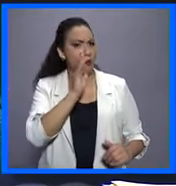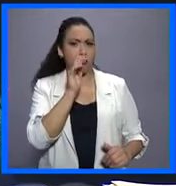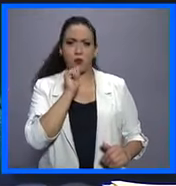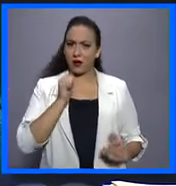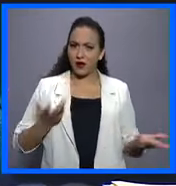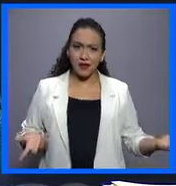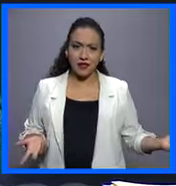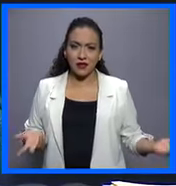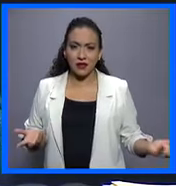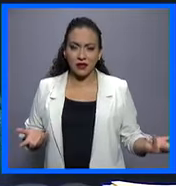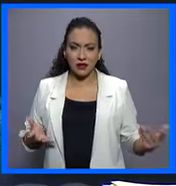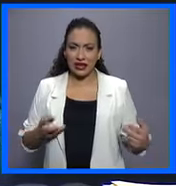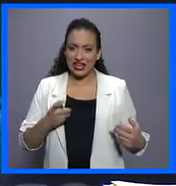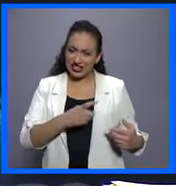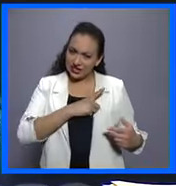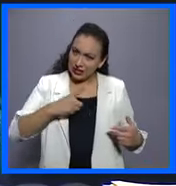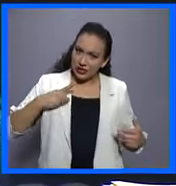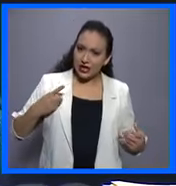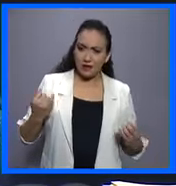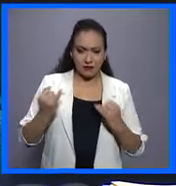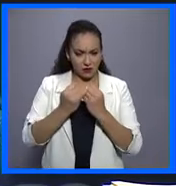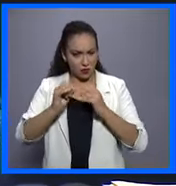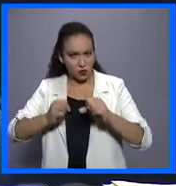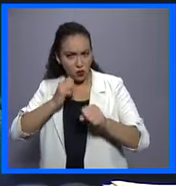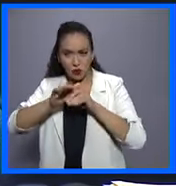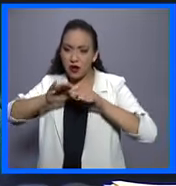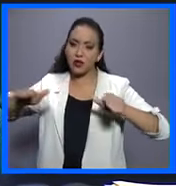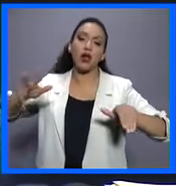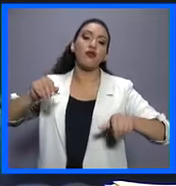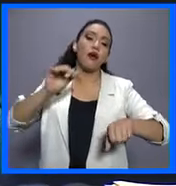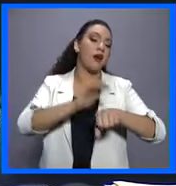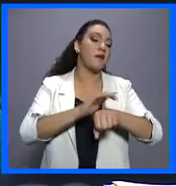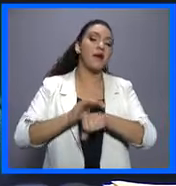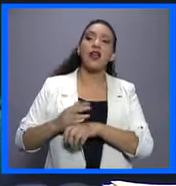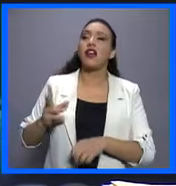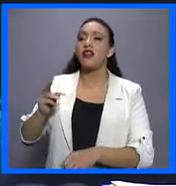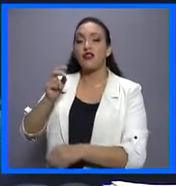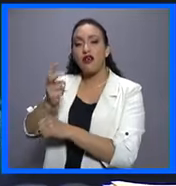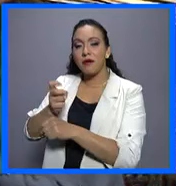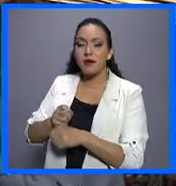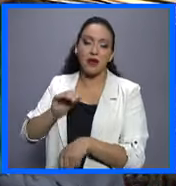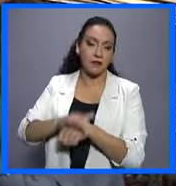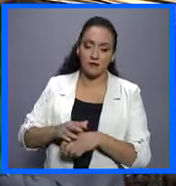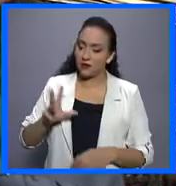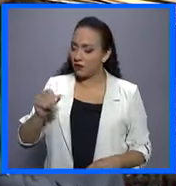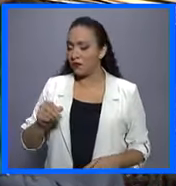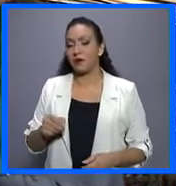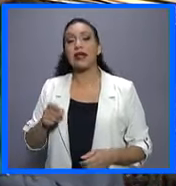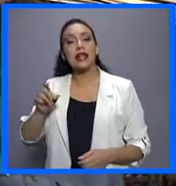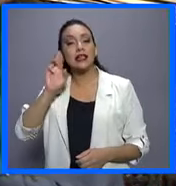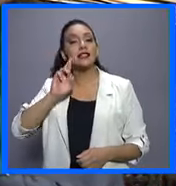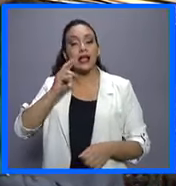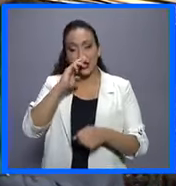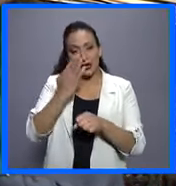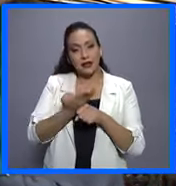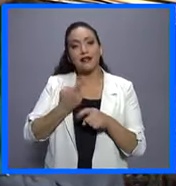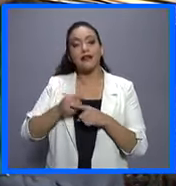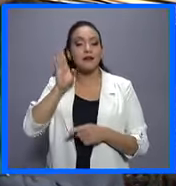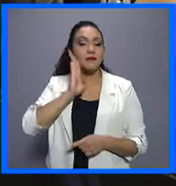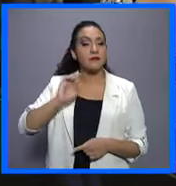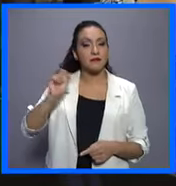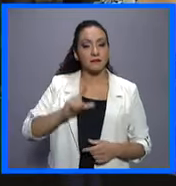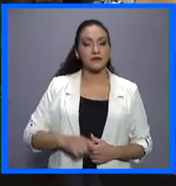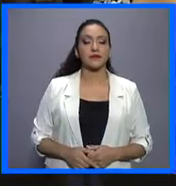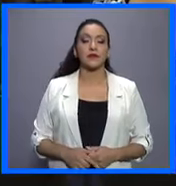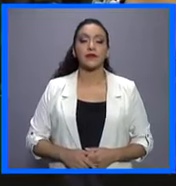una decisión que le corresponde a las ministras, a los ministros. En el coloquio internacional